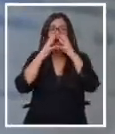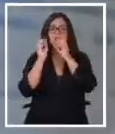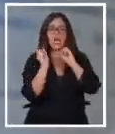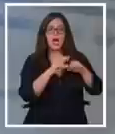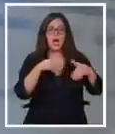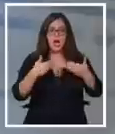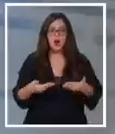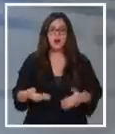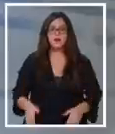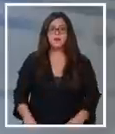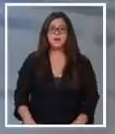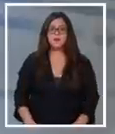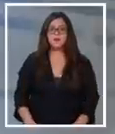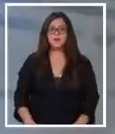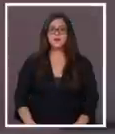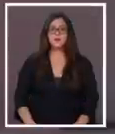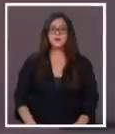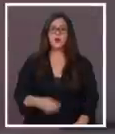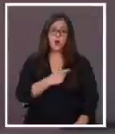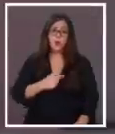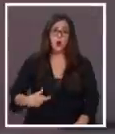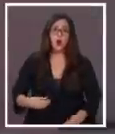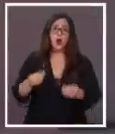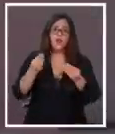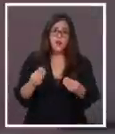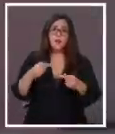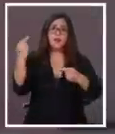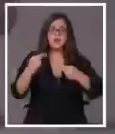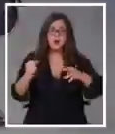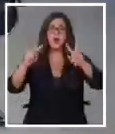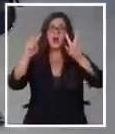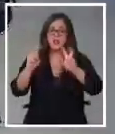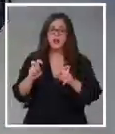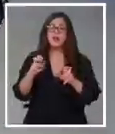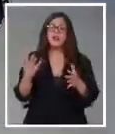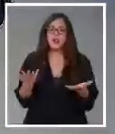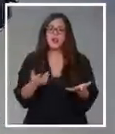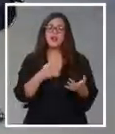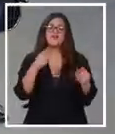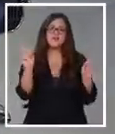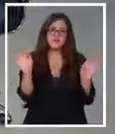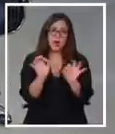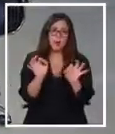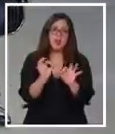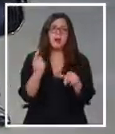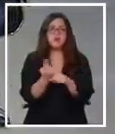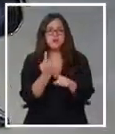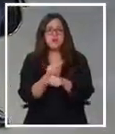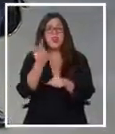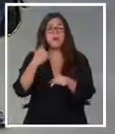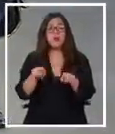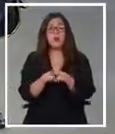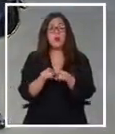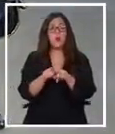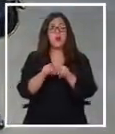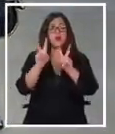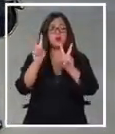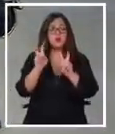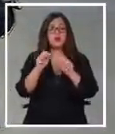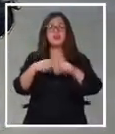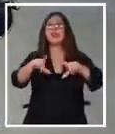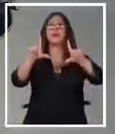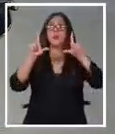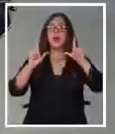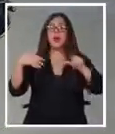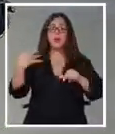momentos presidente tenemos obviamente muchos temas de los cuales queremos hablar pero inevitable partir por una de las imágenes